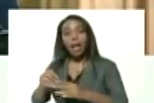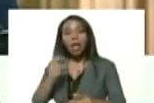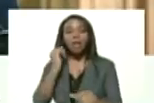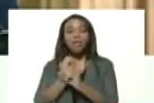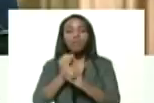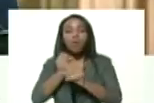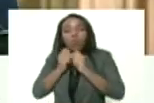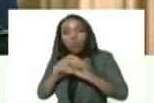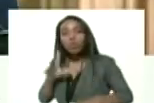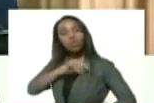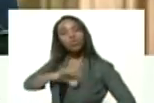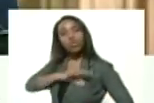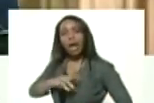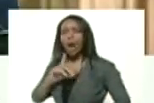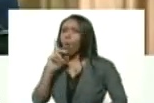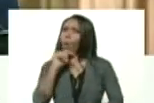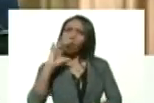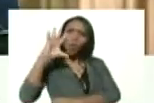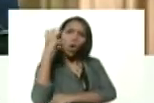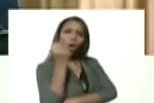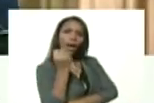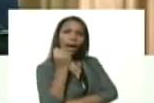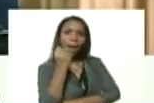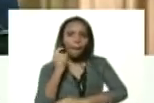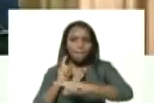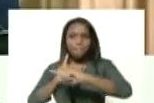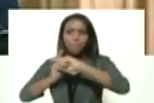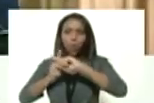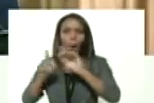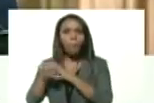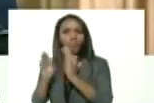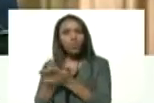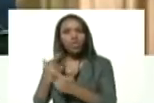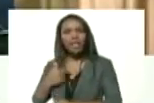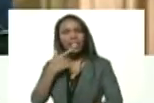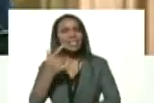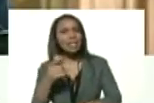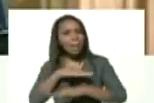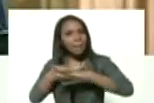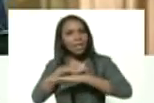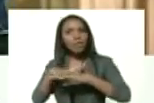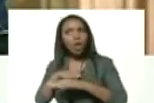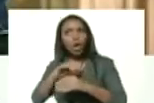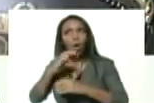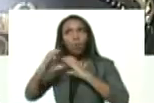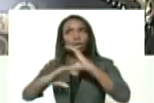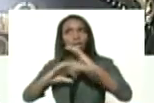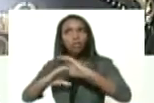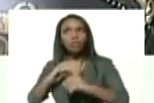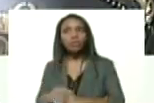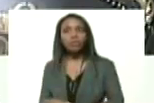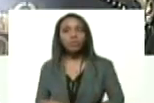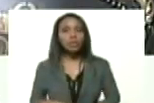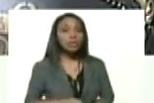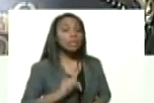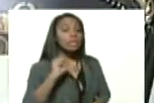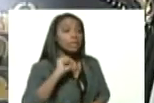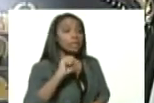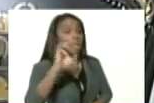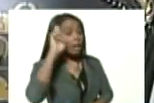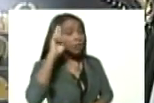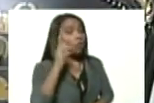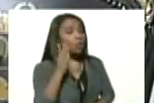no logran captar lo que está pasando en el mundo que me puede decir el ministro comunicación si yo creo en este tierra son